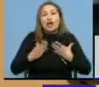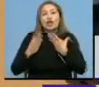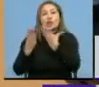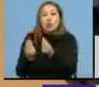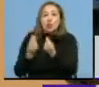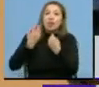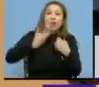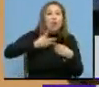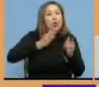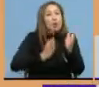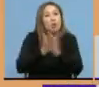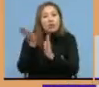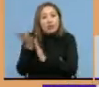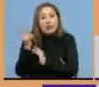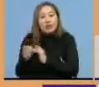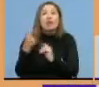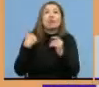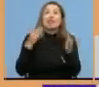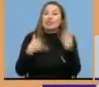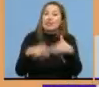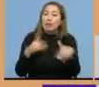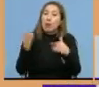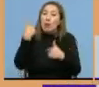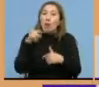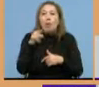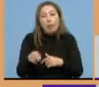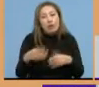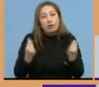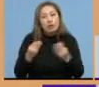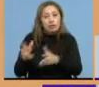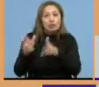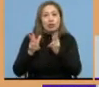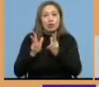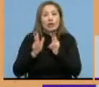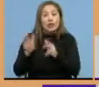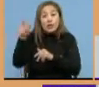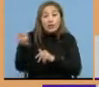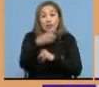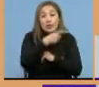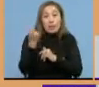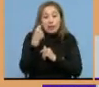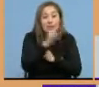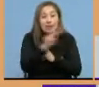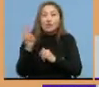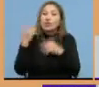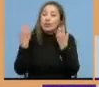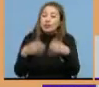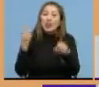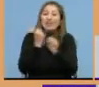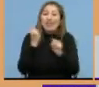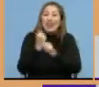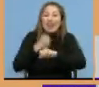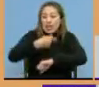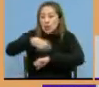derivación y la atención lo más rápido posible pero bueno eso como te decía ese es lo que esta semana se ha visto es que ya están trabajando para